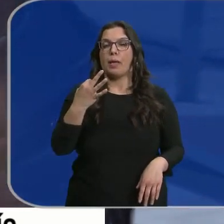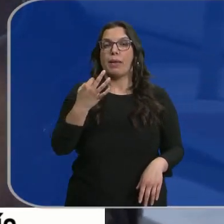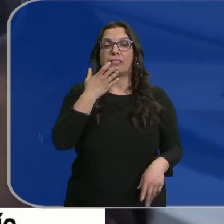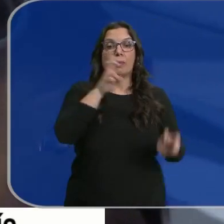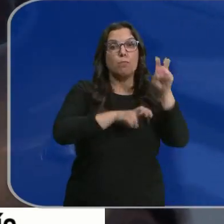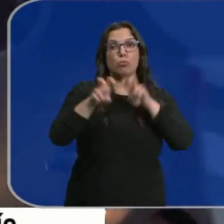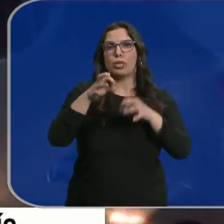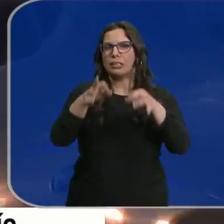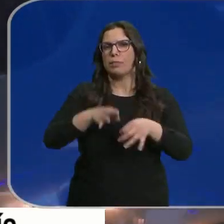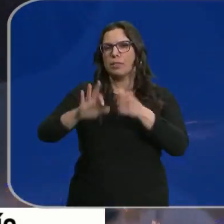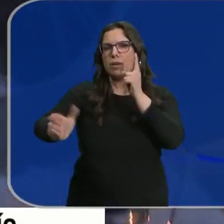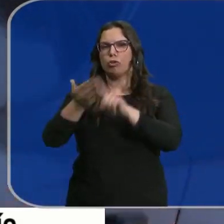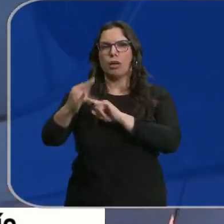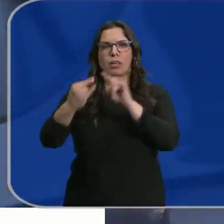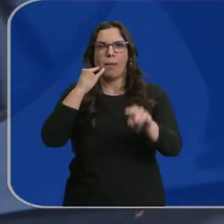residencia.